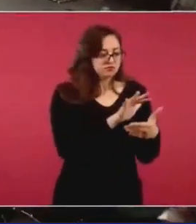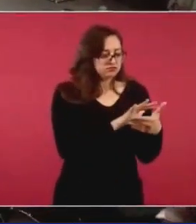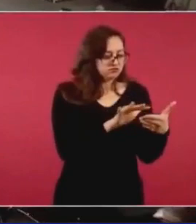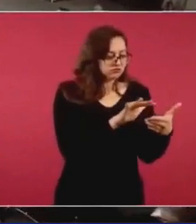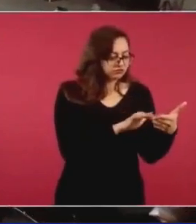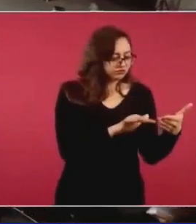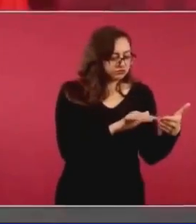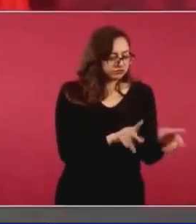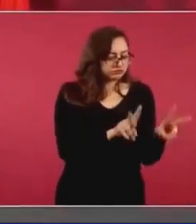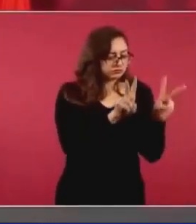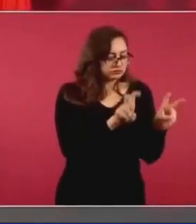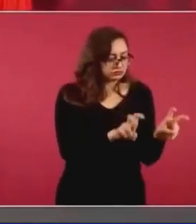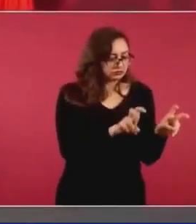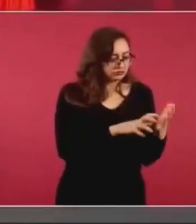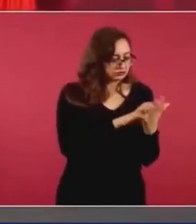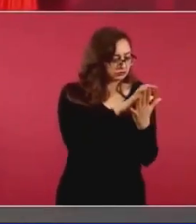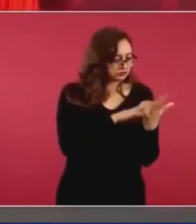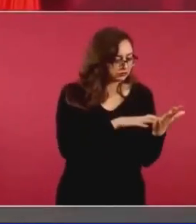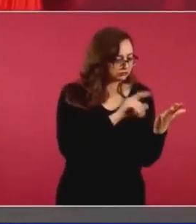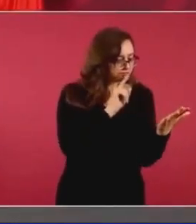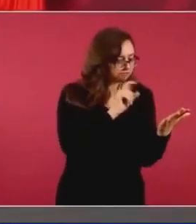pero el mismo texto